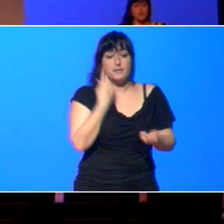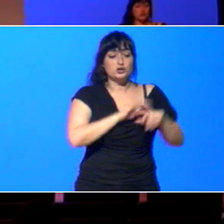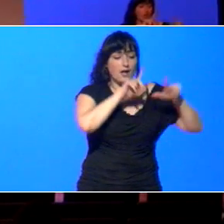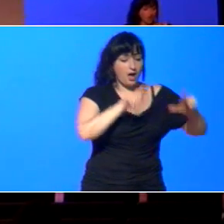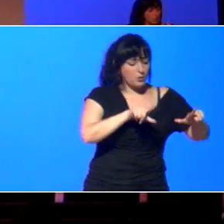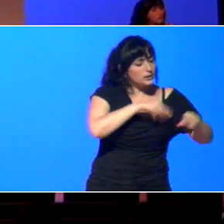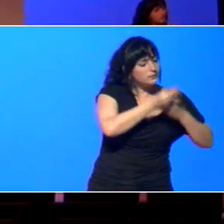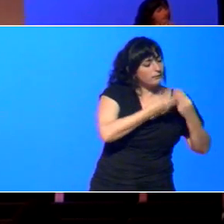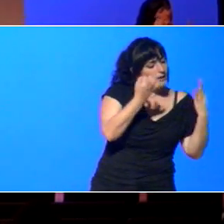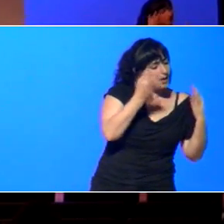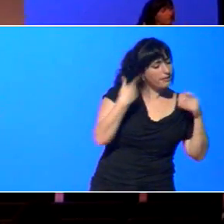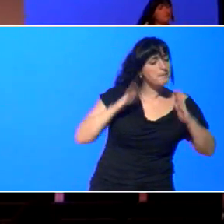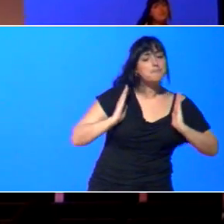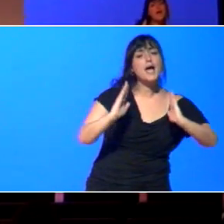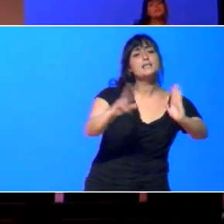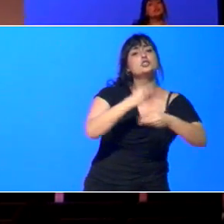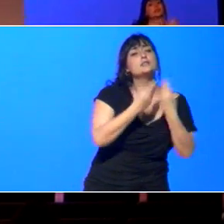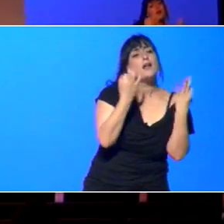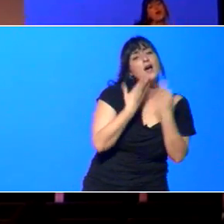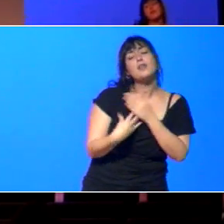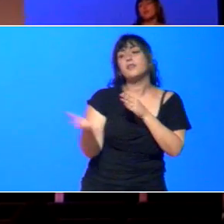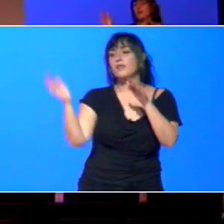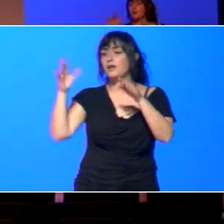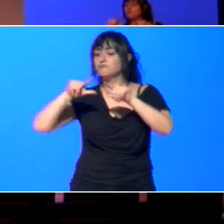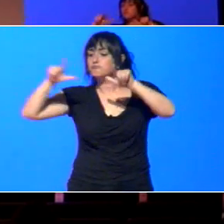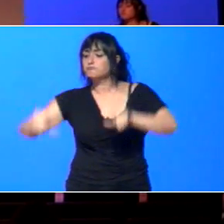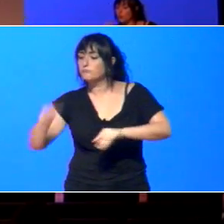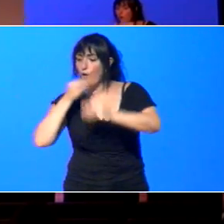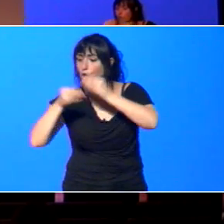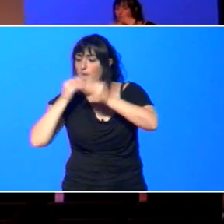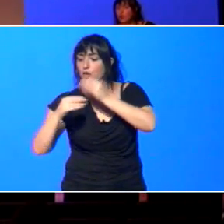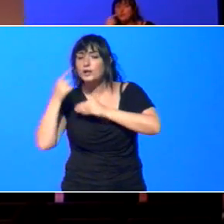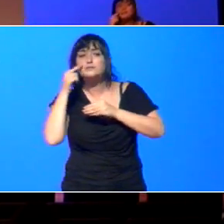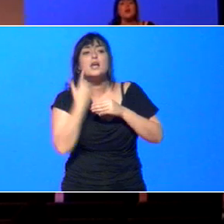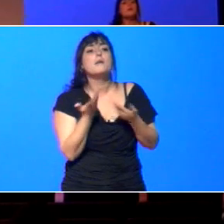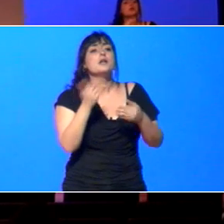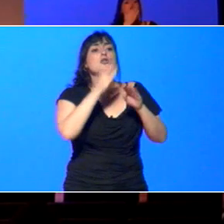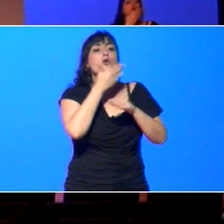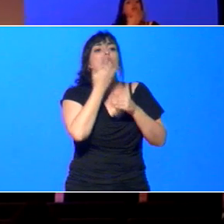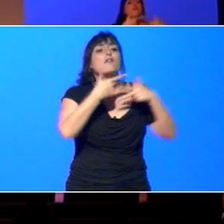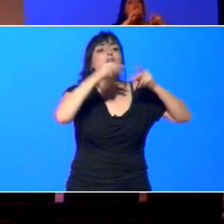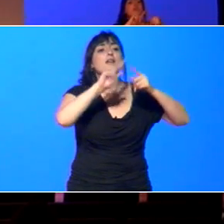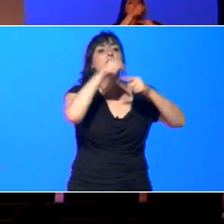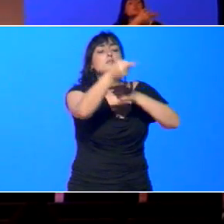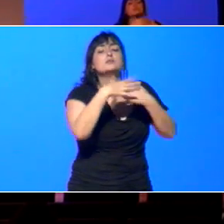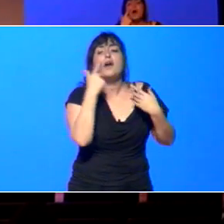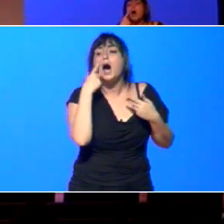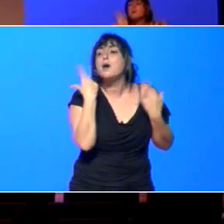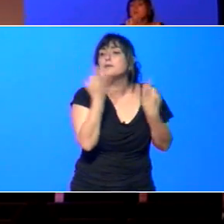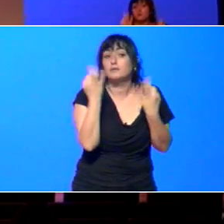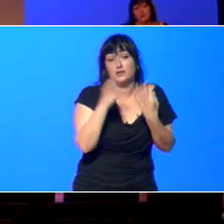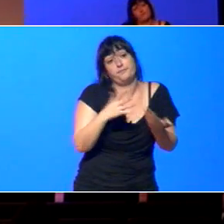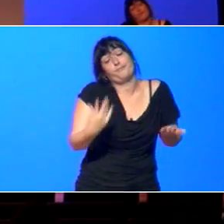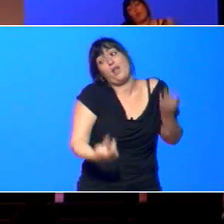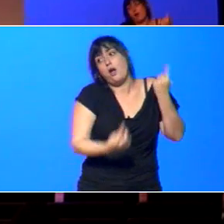por los pasillos, por los comedores, por las salidas extraescolares, esas en las cuales se deja fuera a algunos a niños porque no